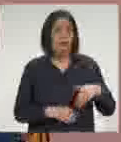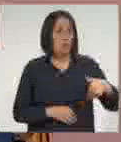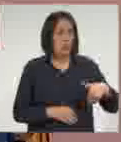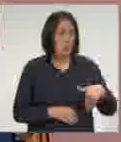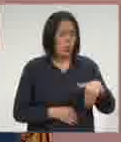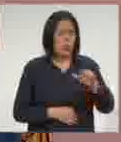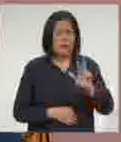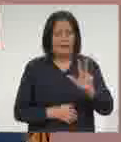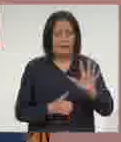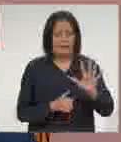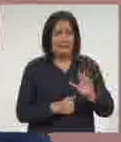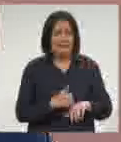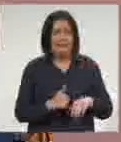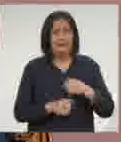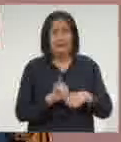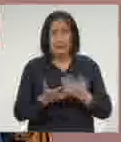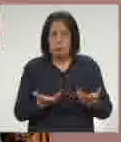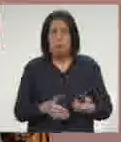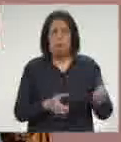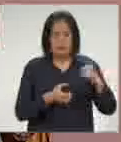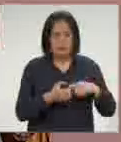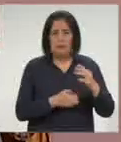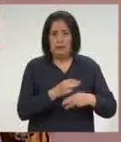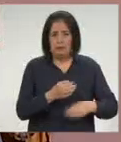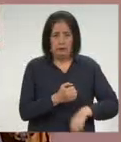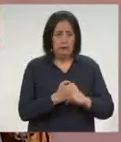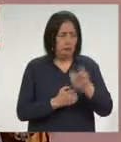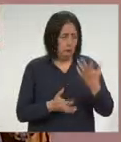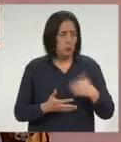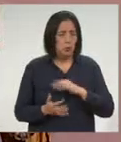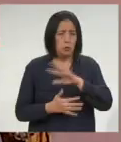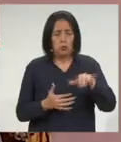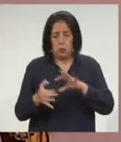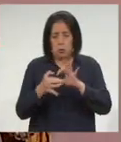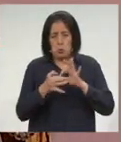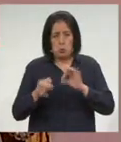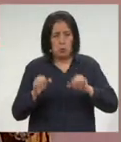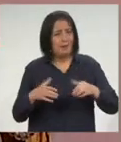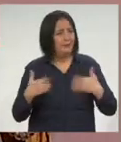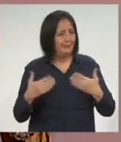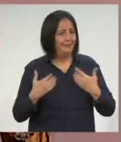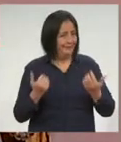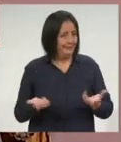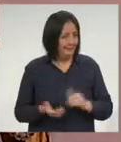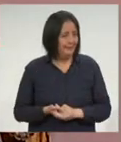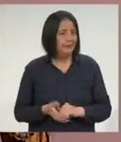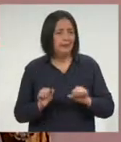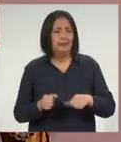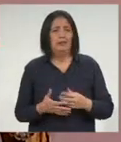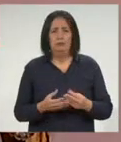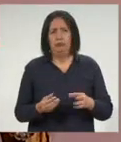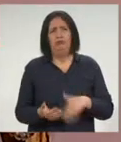estar en un mundial estamos todos unidos y nos da alegría nos devuelve un poco después de